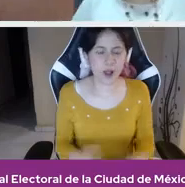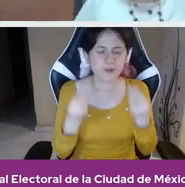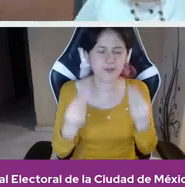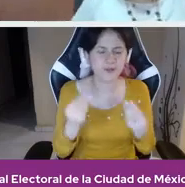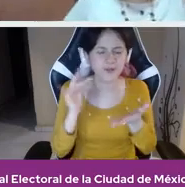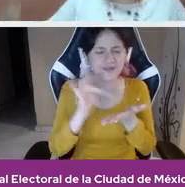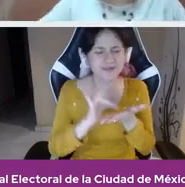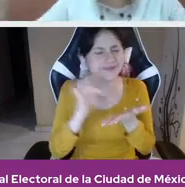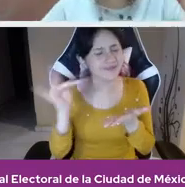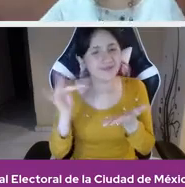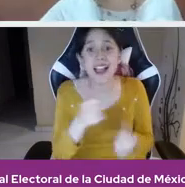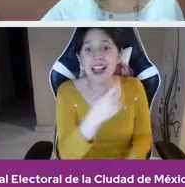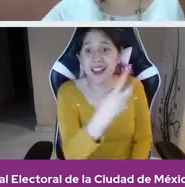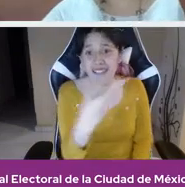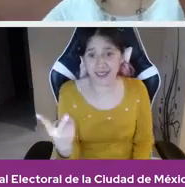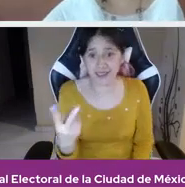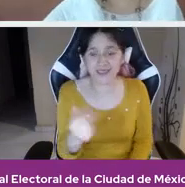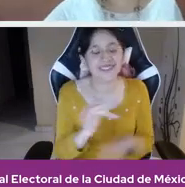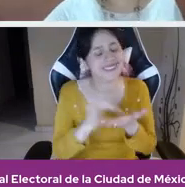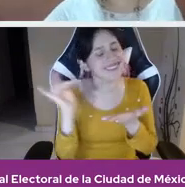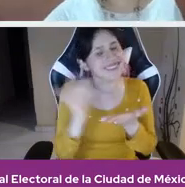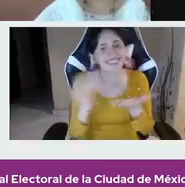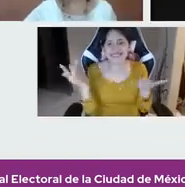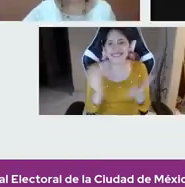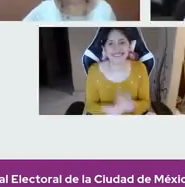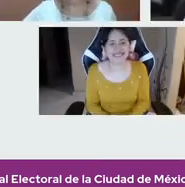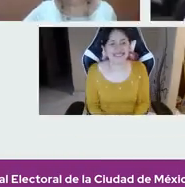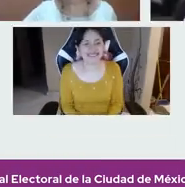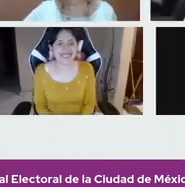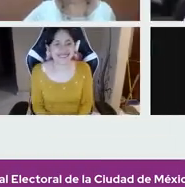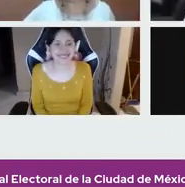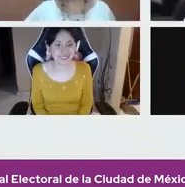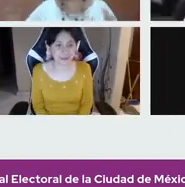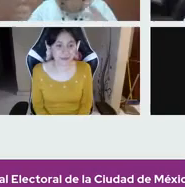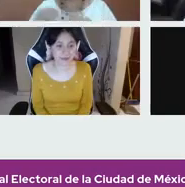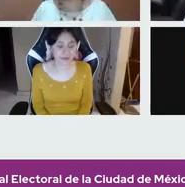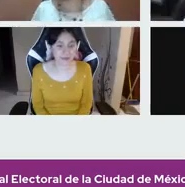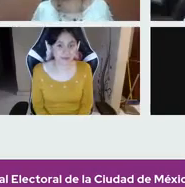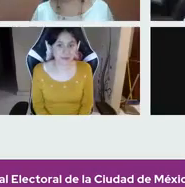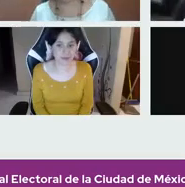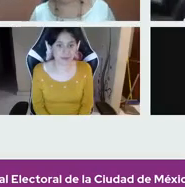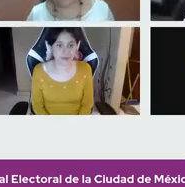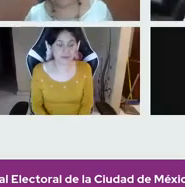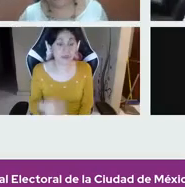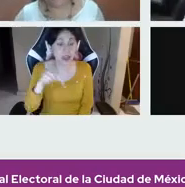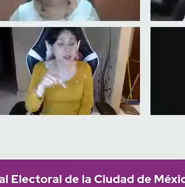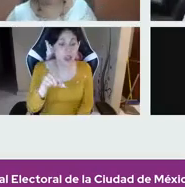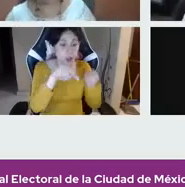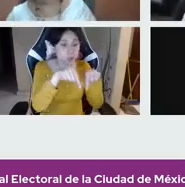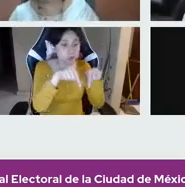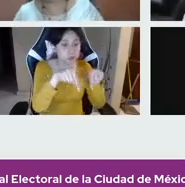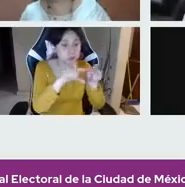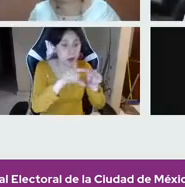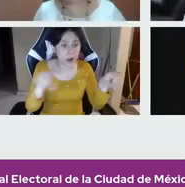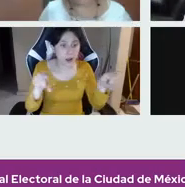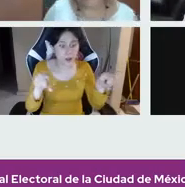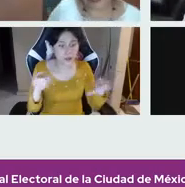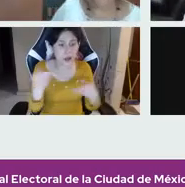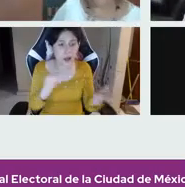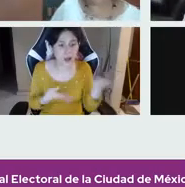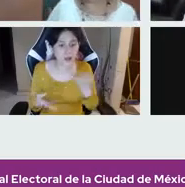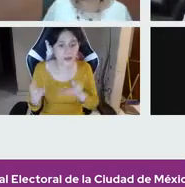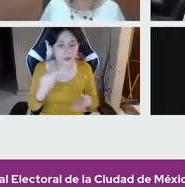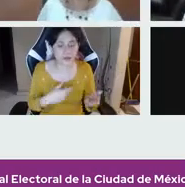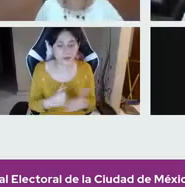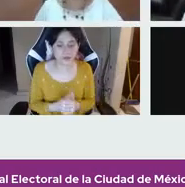Muchísimas gracias a ambas. Aquí ya dejamos y compartimos los datos de Armonía Familiar